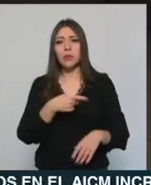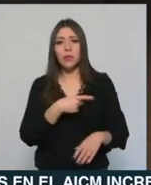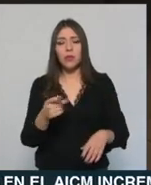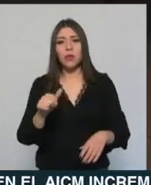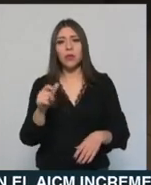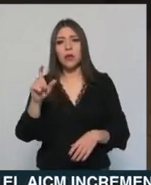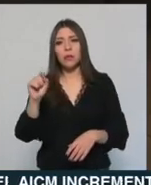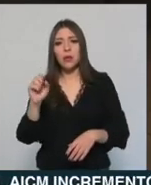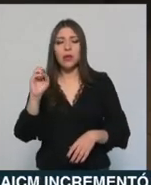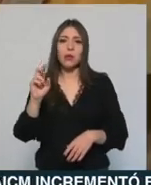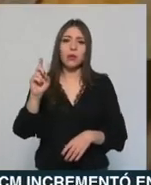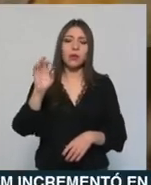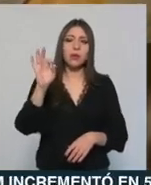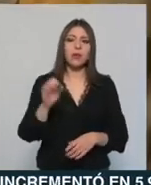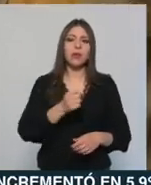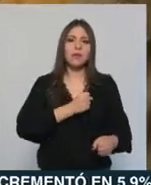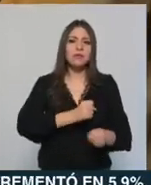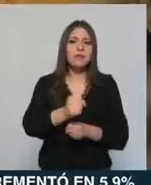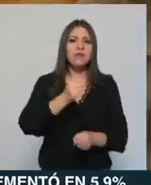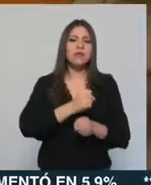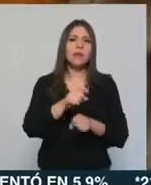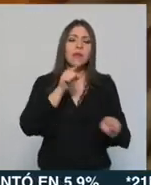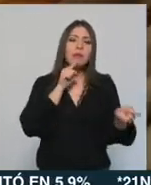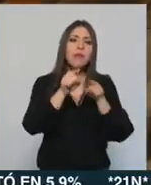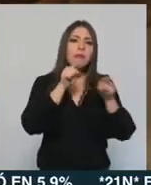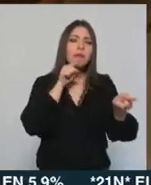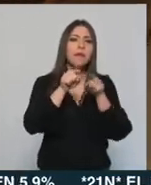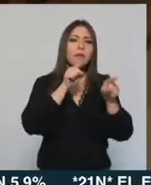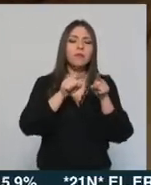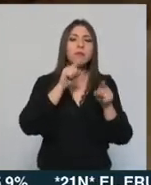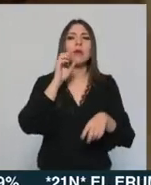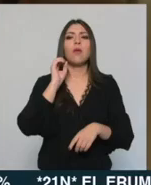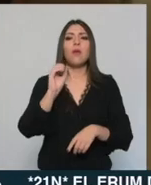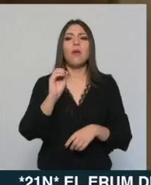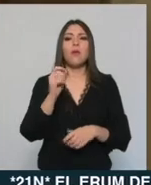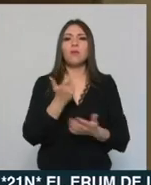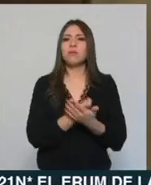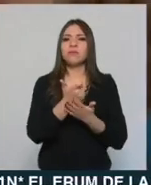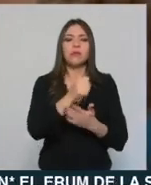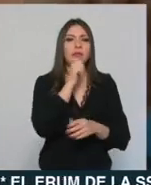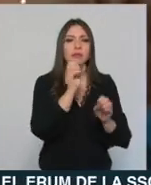30% sufre violencia física, psicológica, económica o abandono.